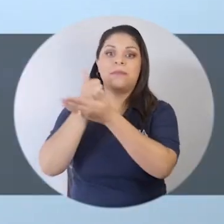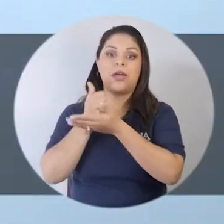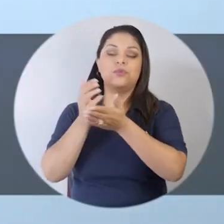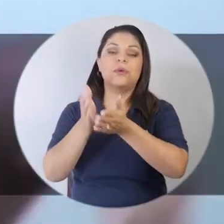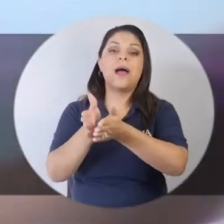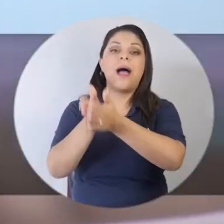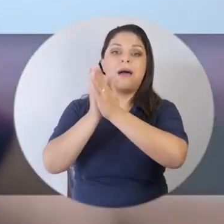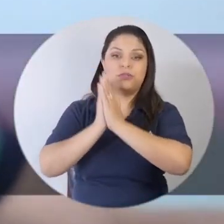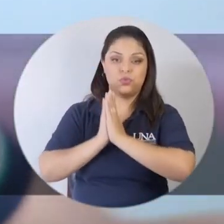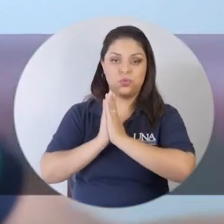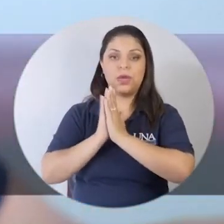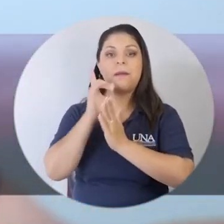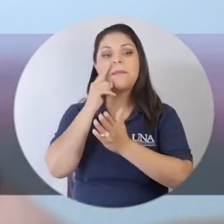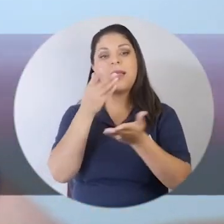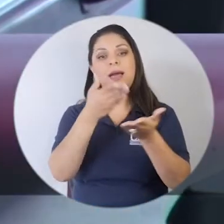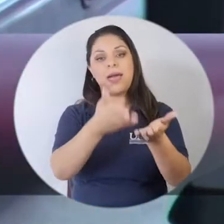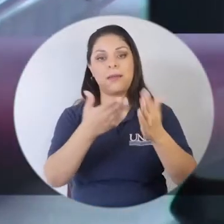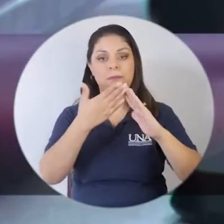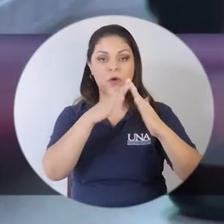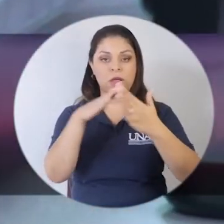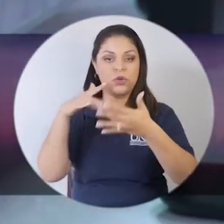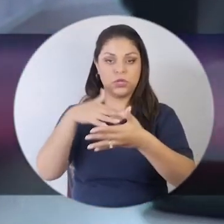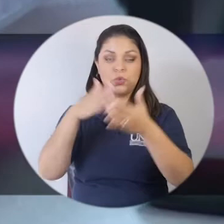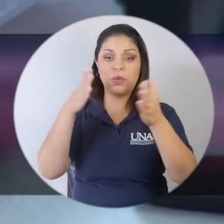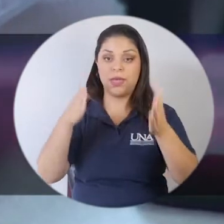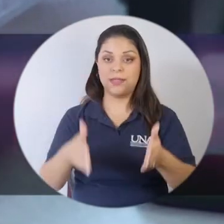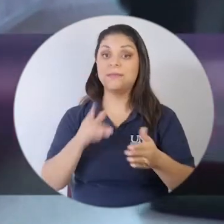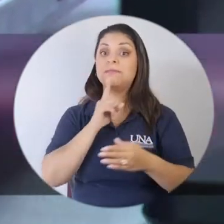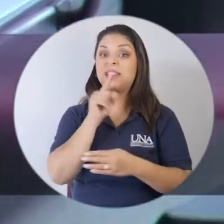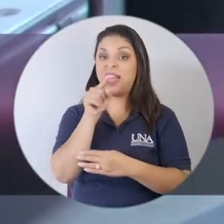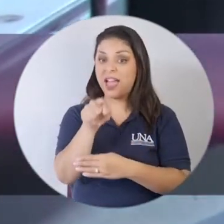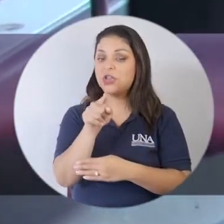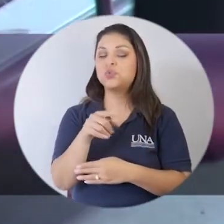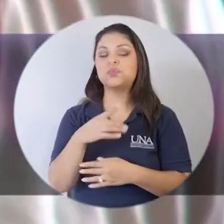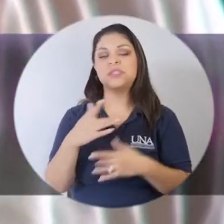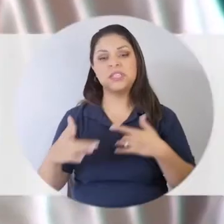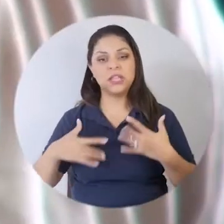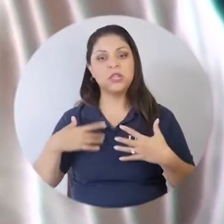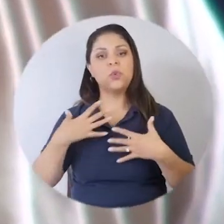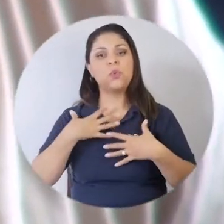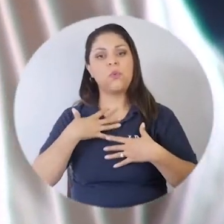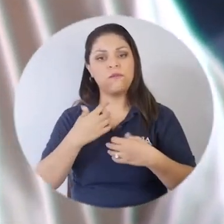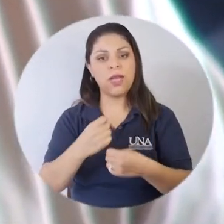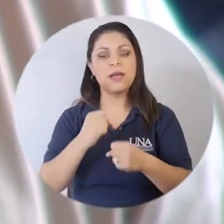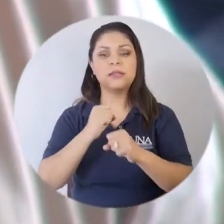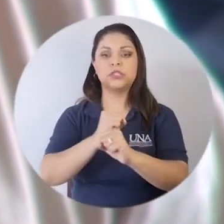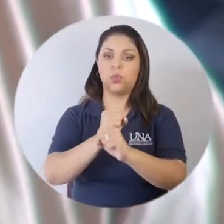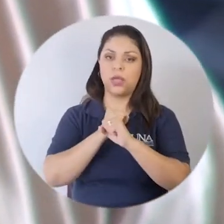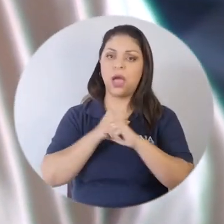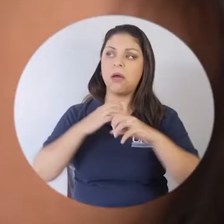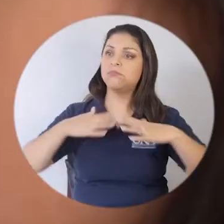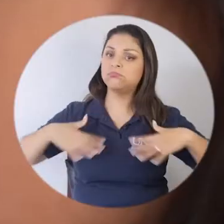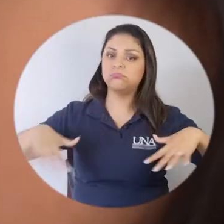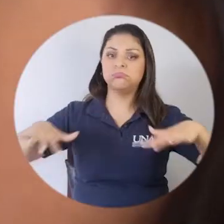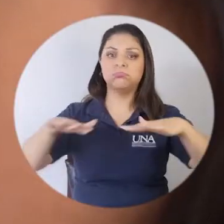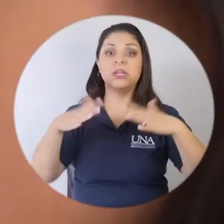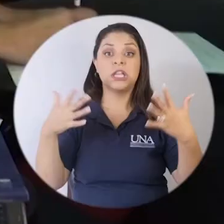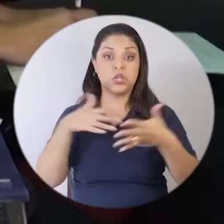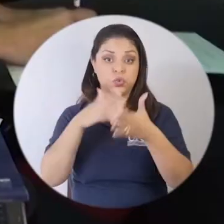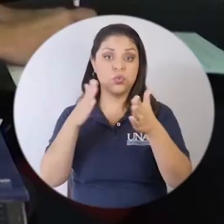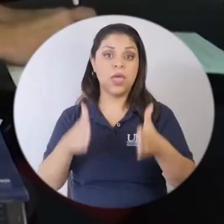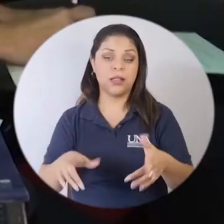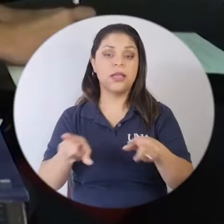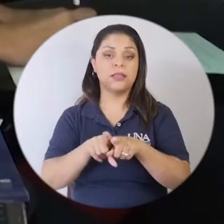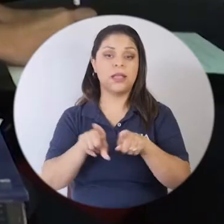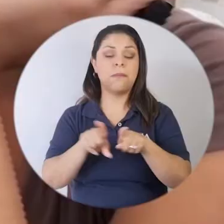la población estudiantil. Entonces, ese encuentro entre pares también genera un ambiente de confianza, de seguridad, donde el estudiante también